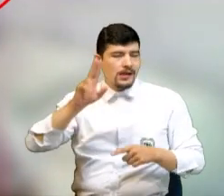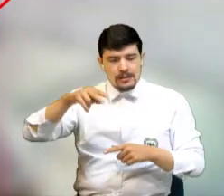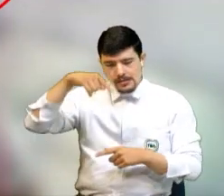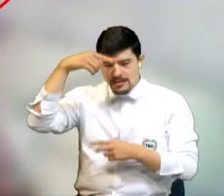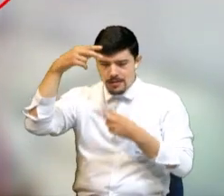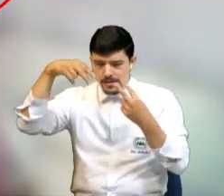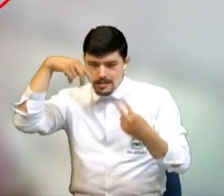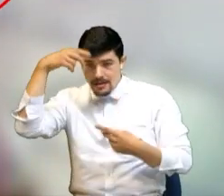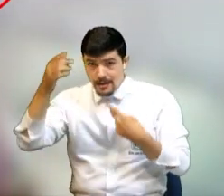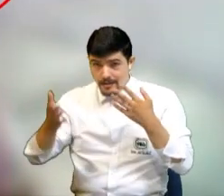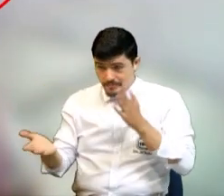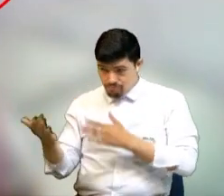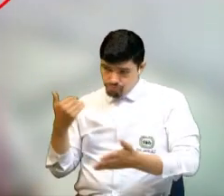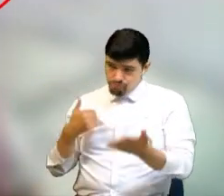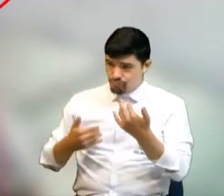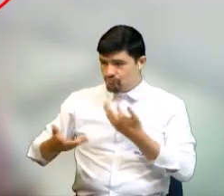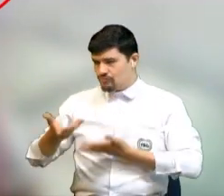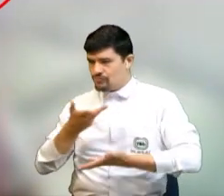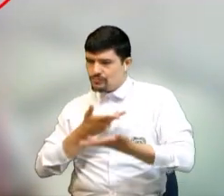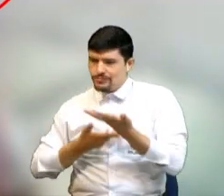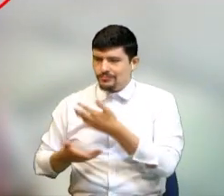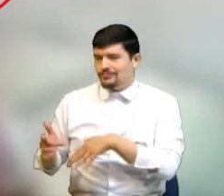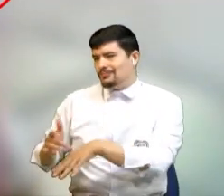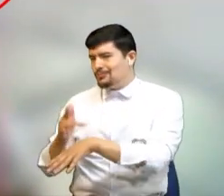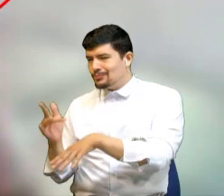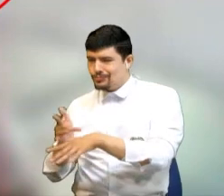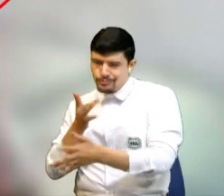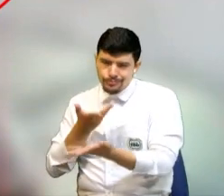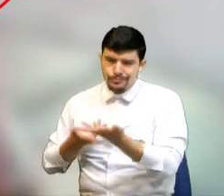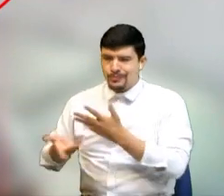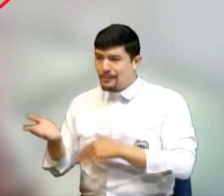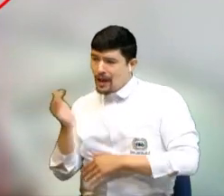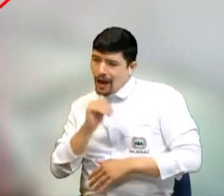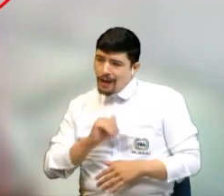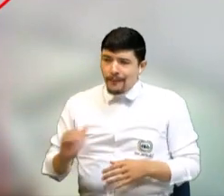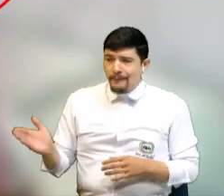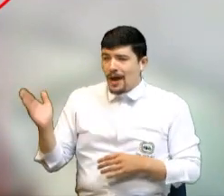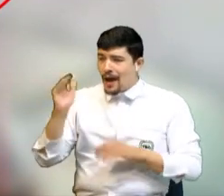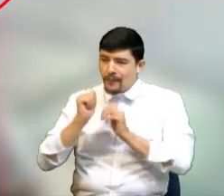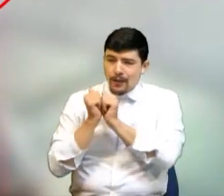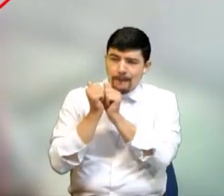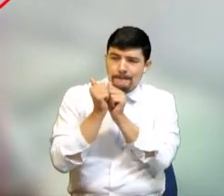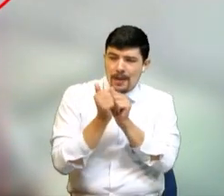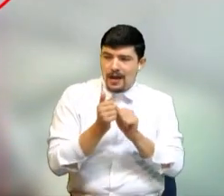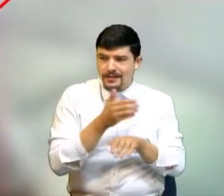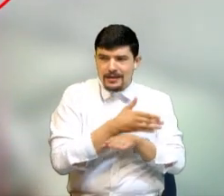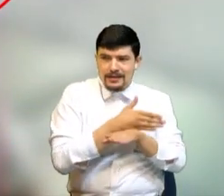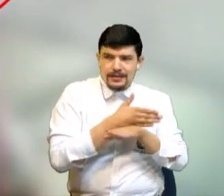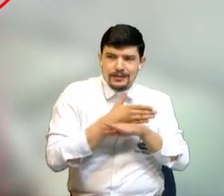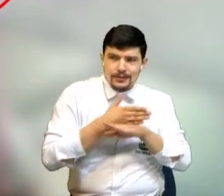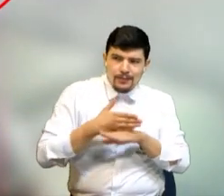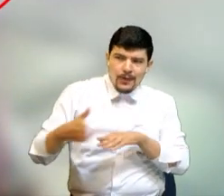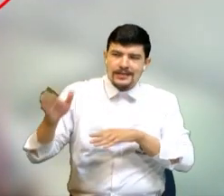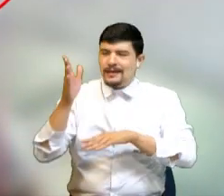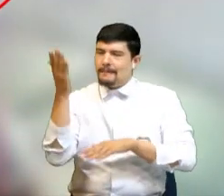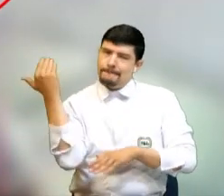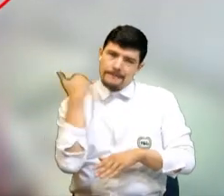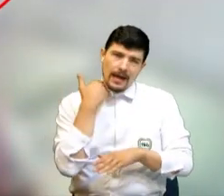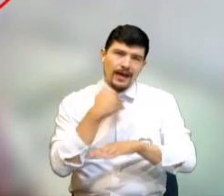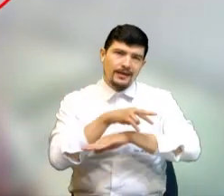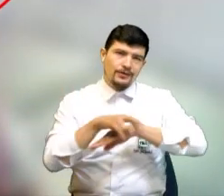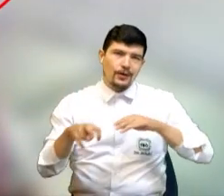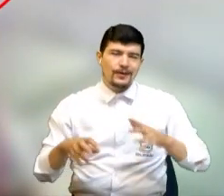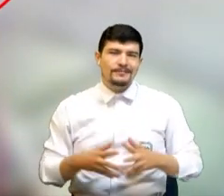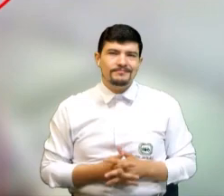llegaban hasta ellos y a través de insinuaciones les sugerían que los acompañaran donde posteriormente les cortaban sus